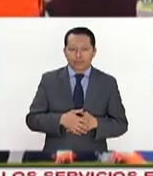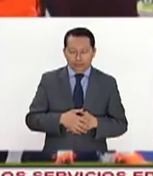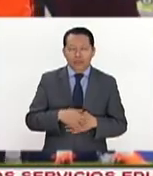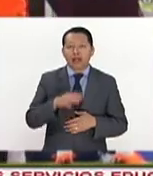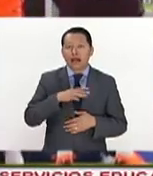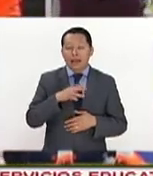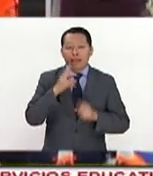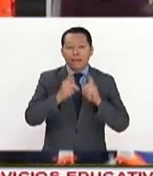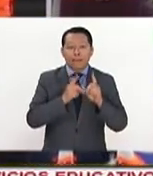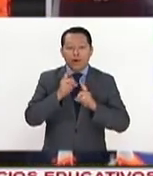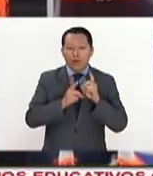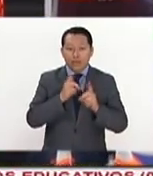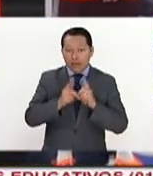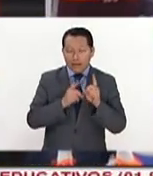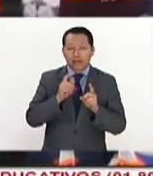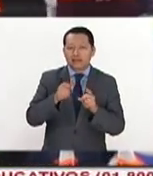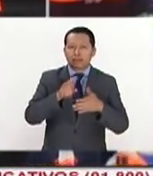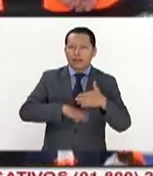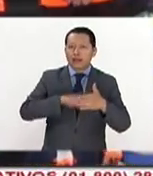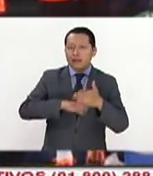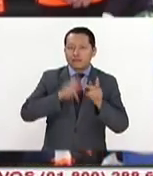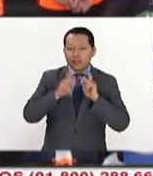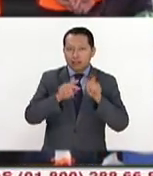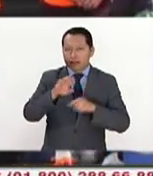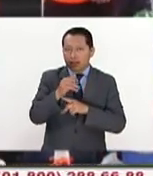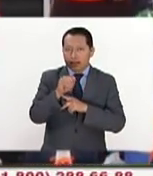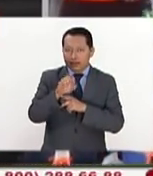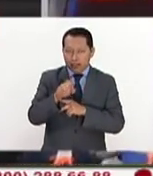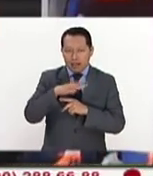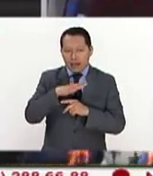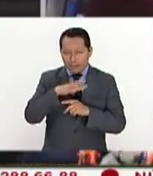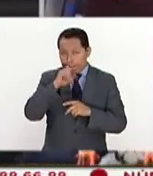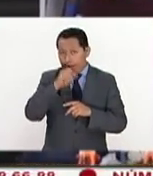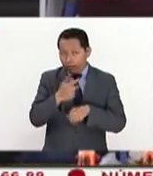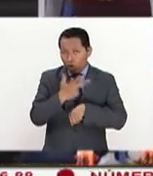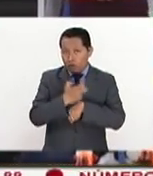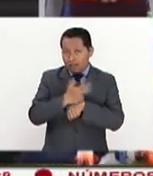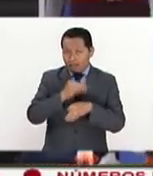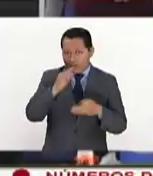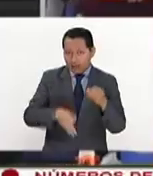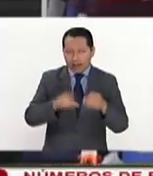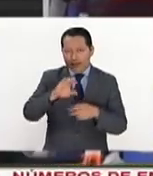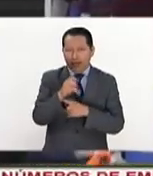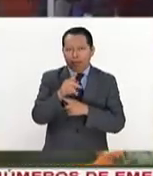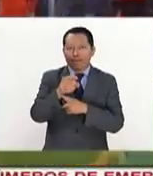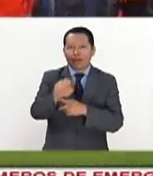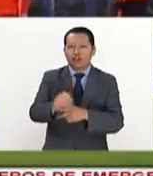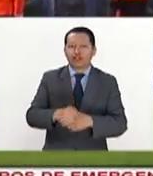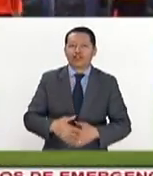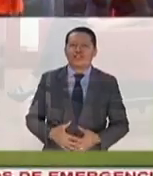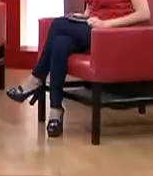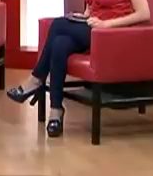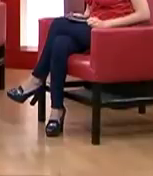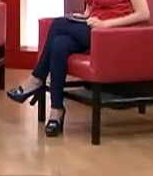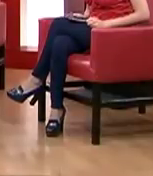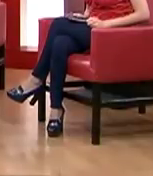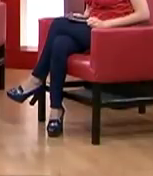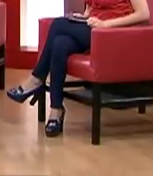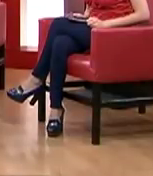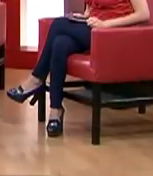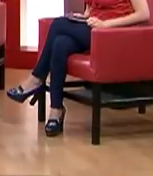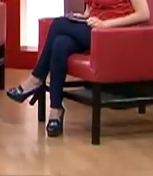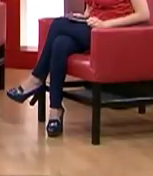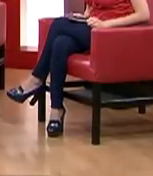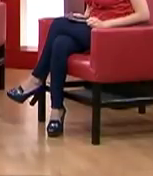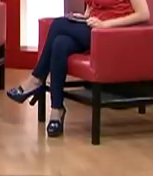Y en los deportes, esta tarde Barcelona visita al Chelsea en la ida de los octavos de final de la Champions League. Pues